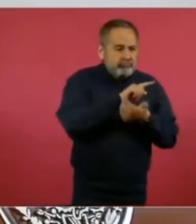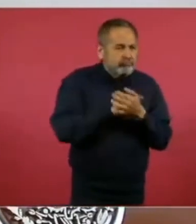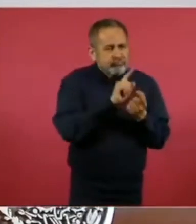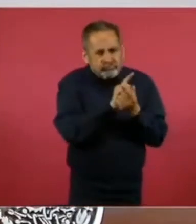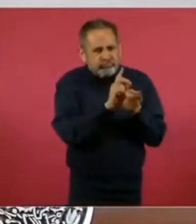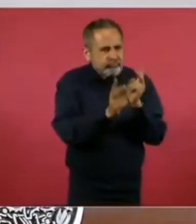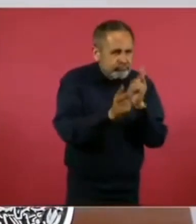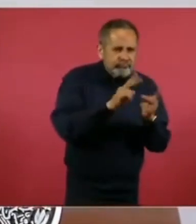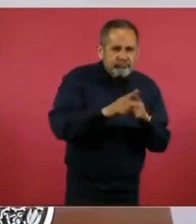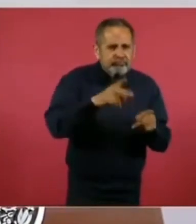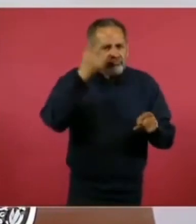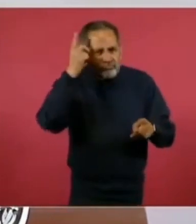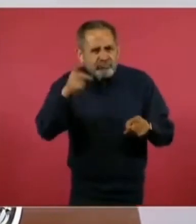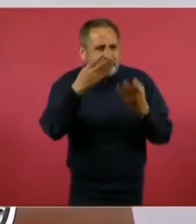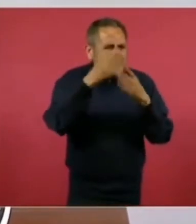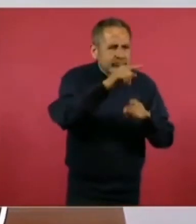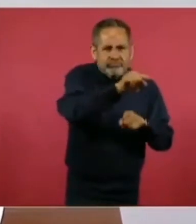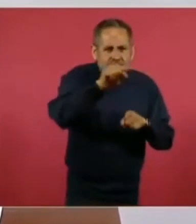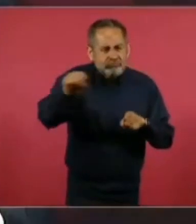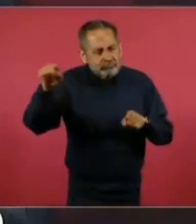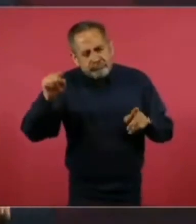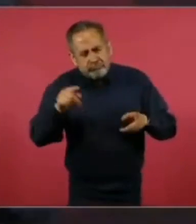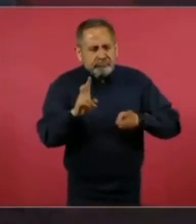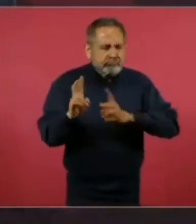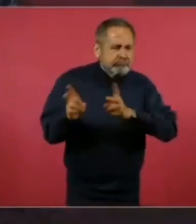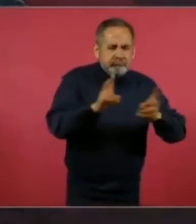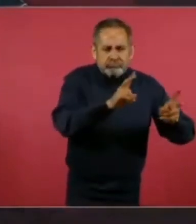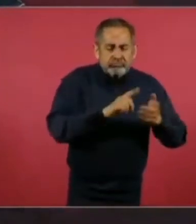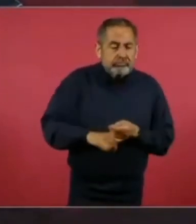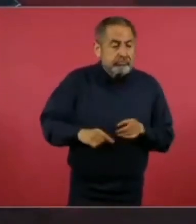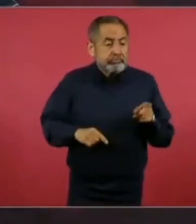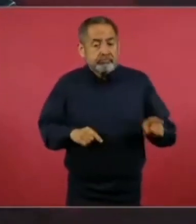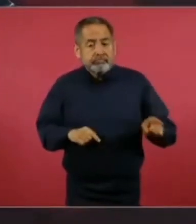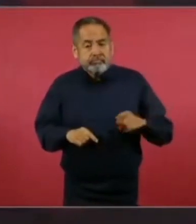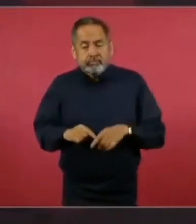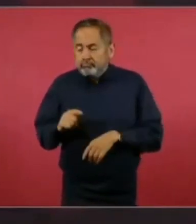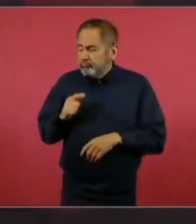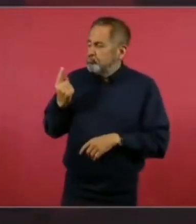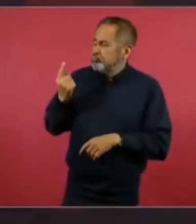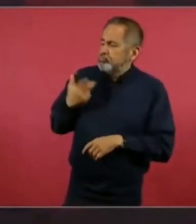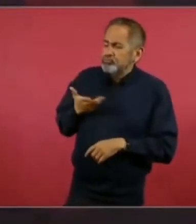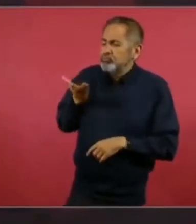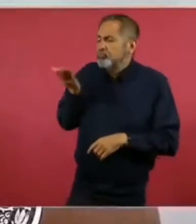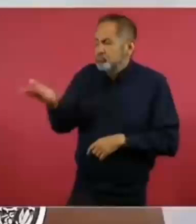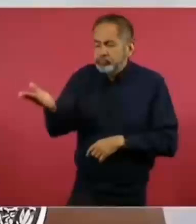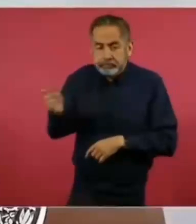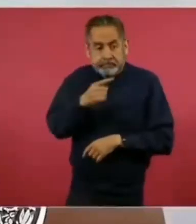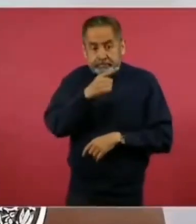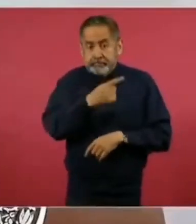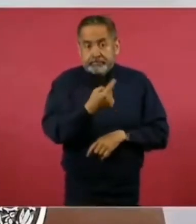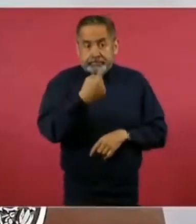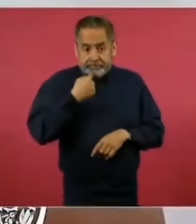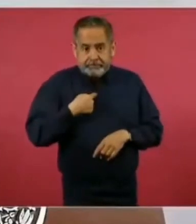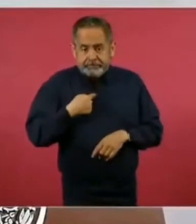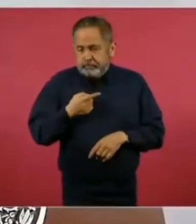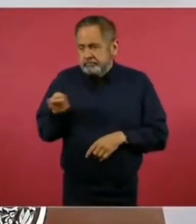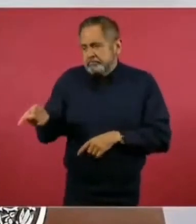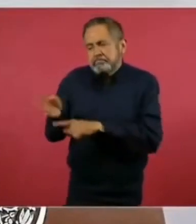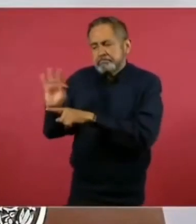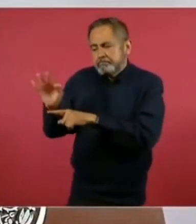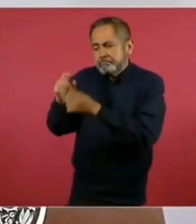con banqueros y con inversionistas, y dice, bueno, yo lo único que le pido es, porque es probable que